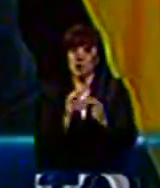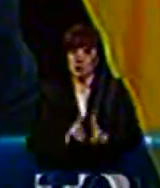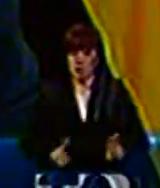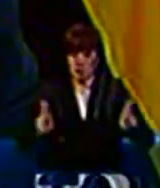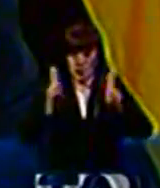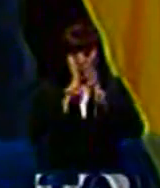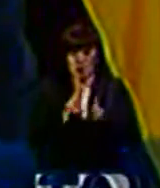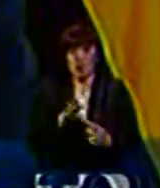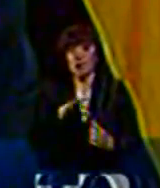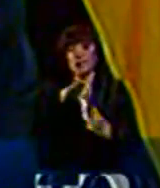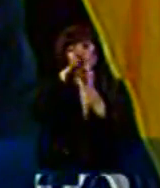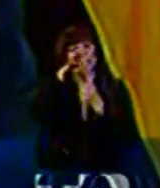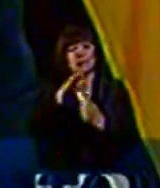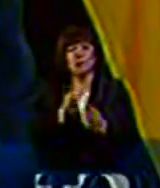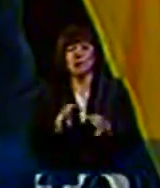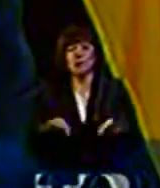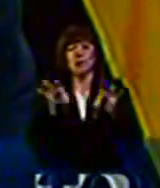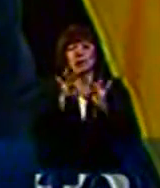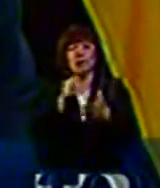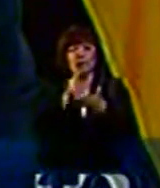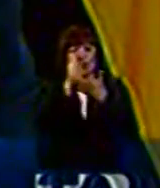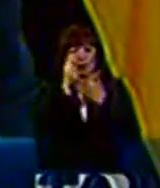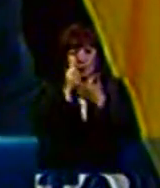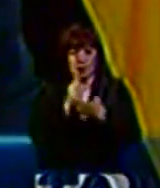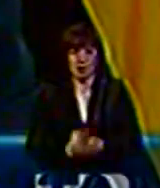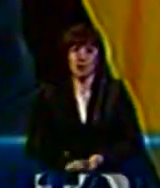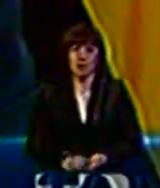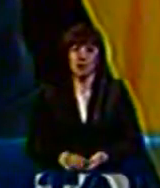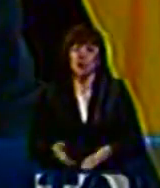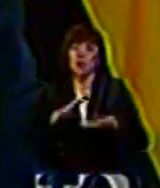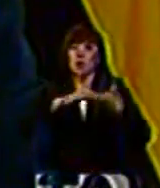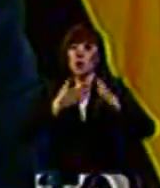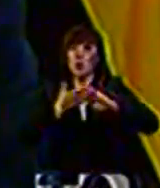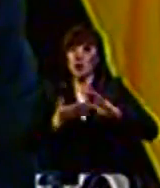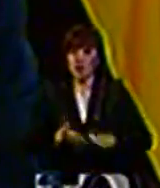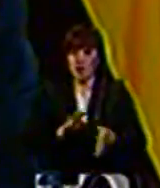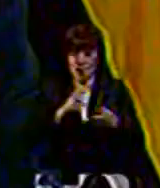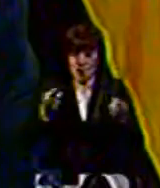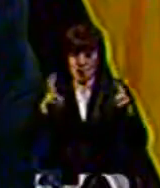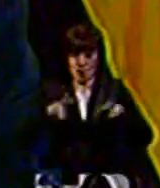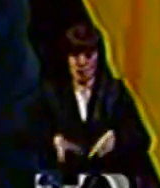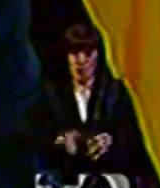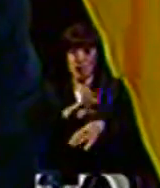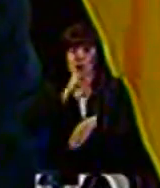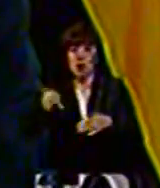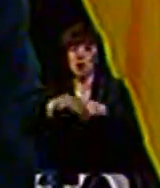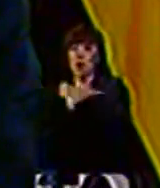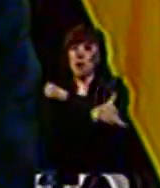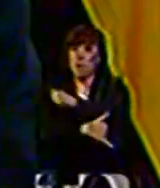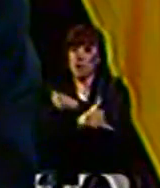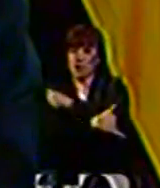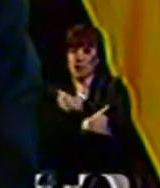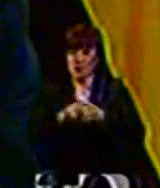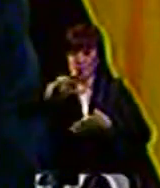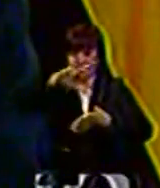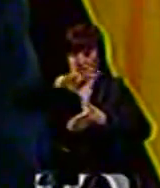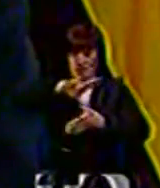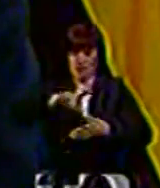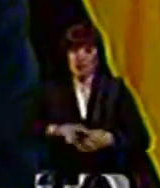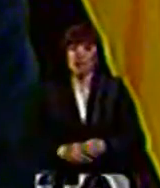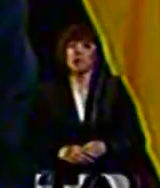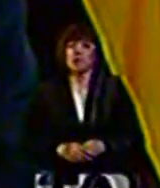en particular organismos como la comunidad andina de naciones y el mercosur entonces les estamos